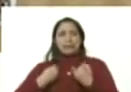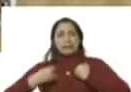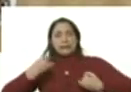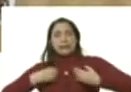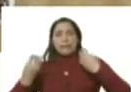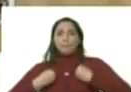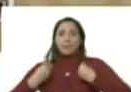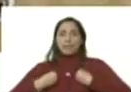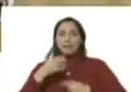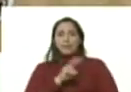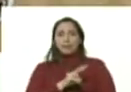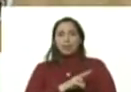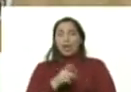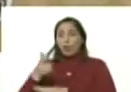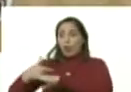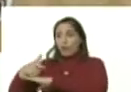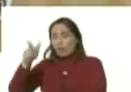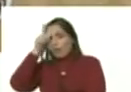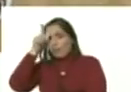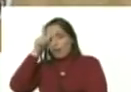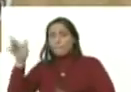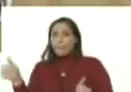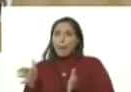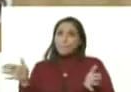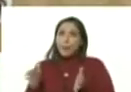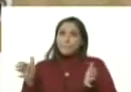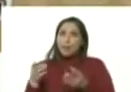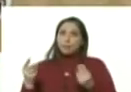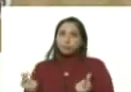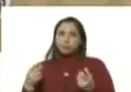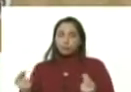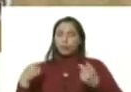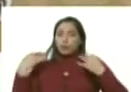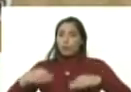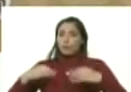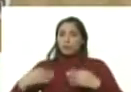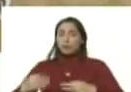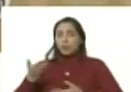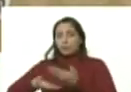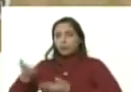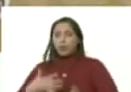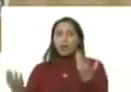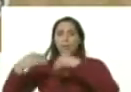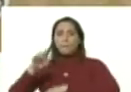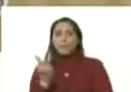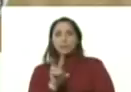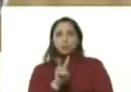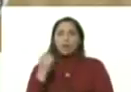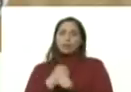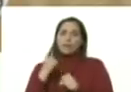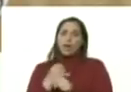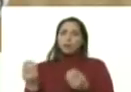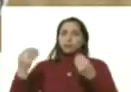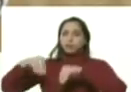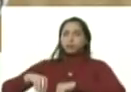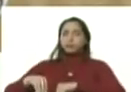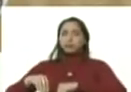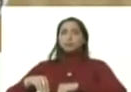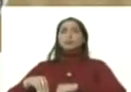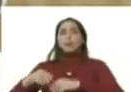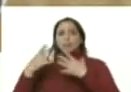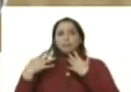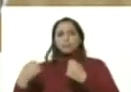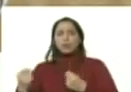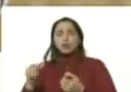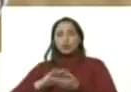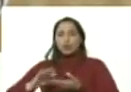El gobierno alemán debería ahora promover activamente la normalización de las relaciones con Venezuela y trabajar como un mediador creíble para la solución